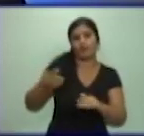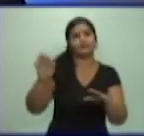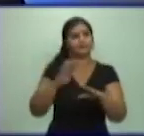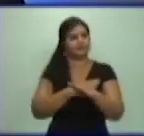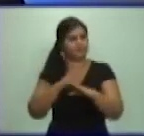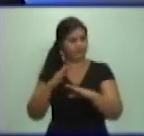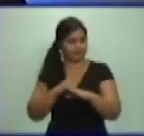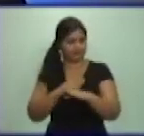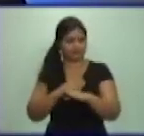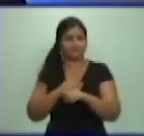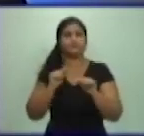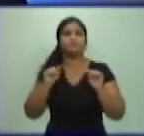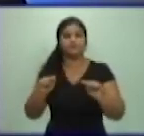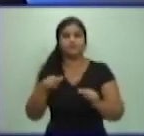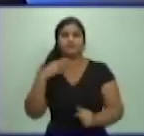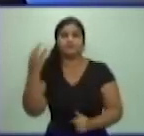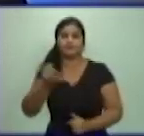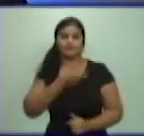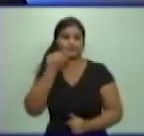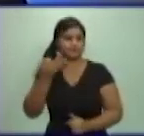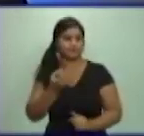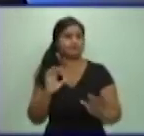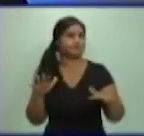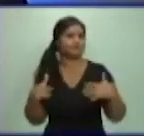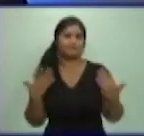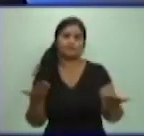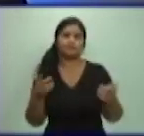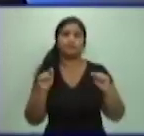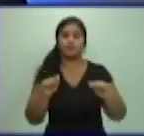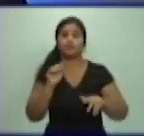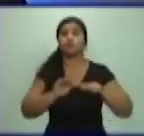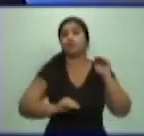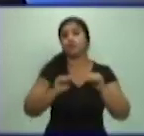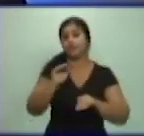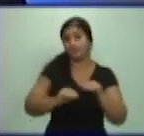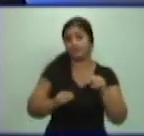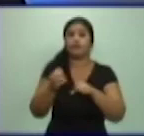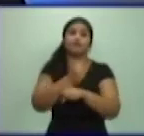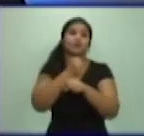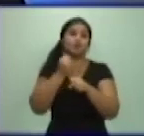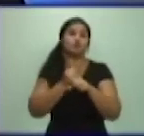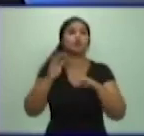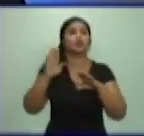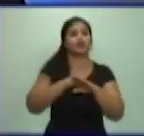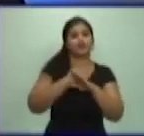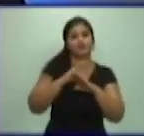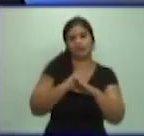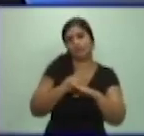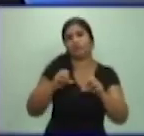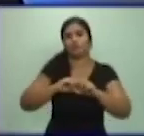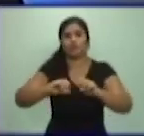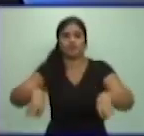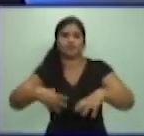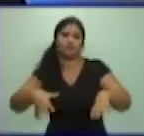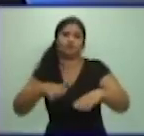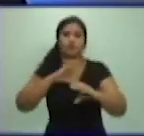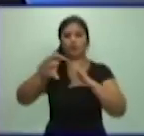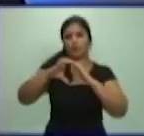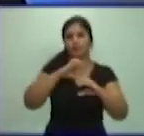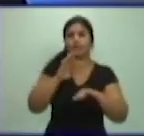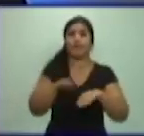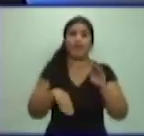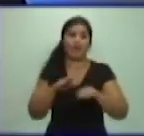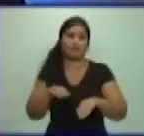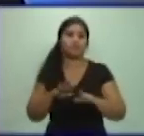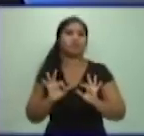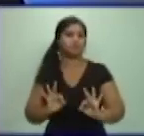colocar los signos de puntuación. Los signos de puntuación se colocan por los usos que tienen por la intencionalidad. A veces es cierto